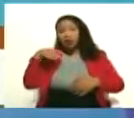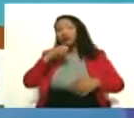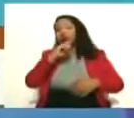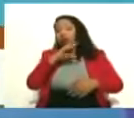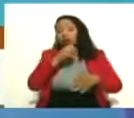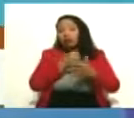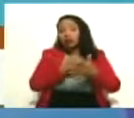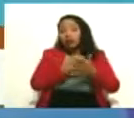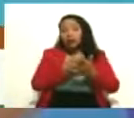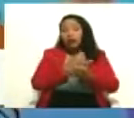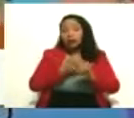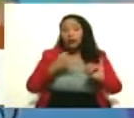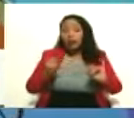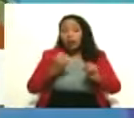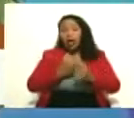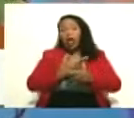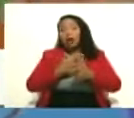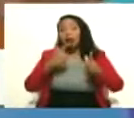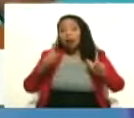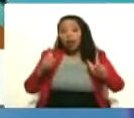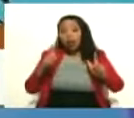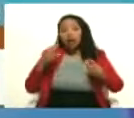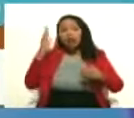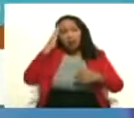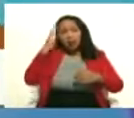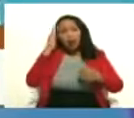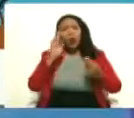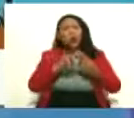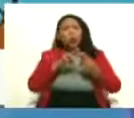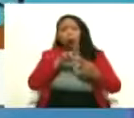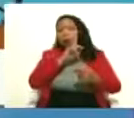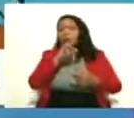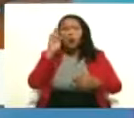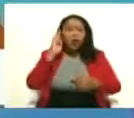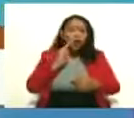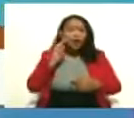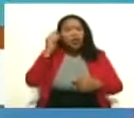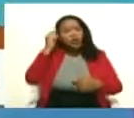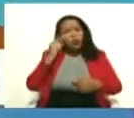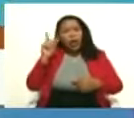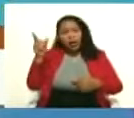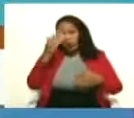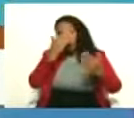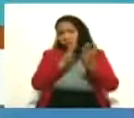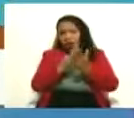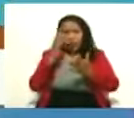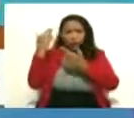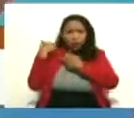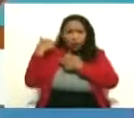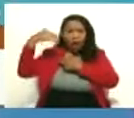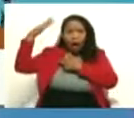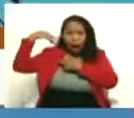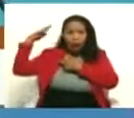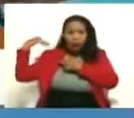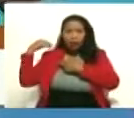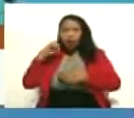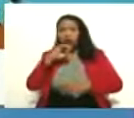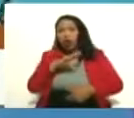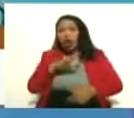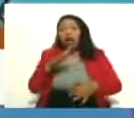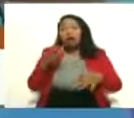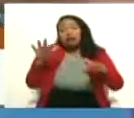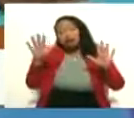batallas por la libertad, conocemos los nombres de Bolívar, de Sucre, de quienes estuvieron al frente. Quizás el nombre de nuestros